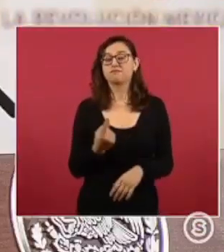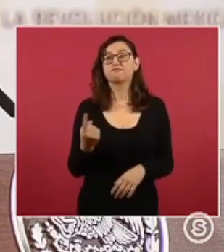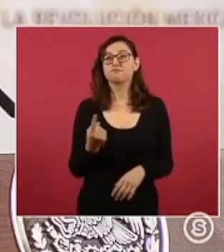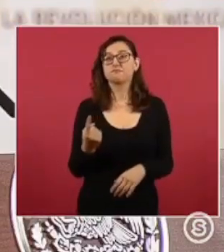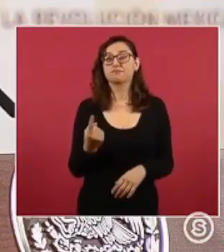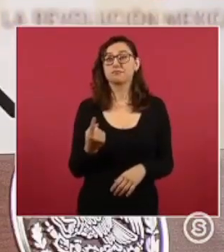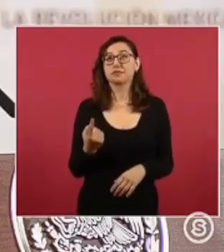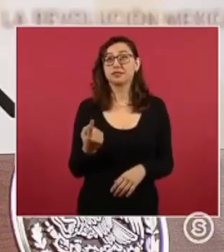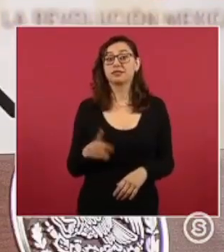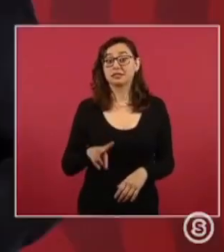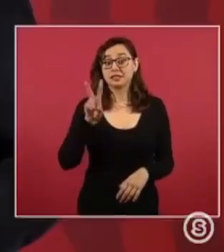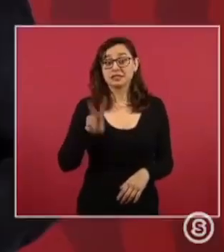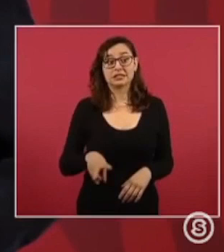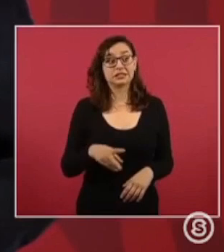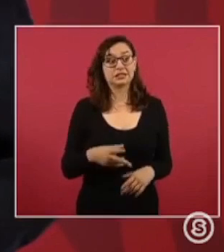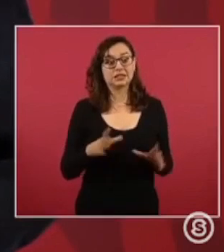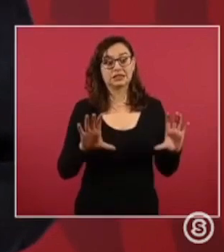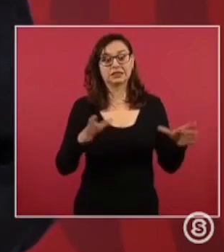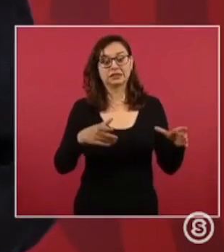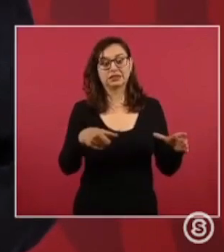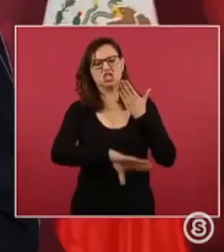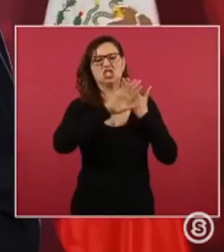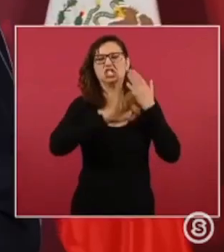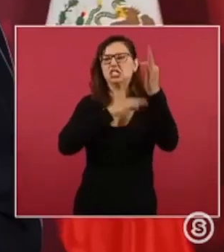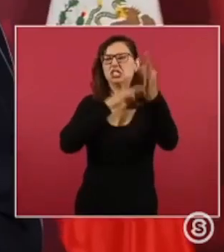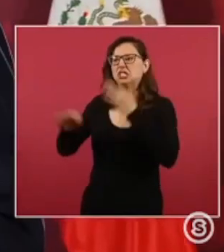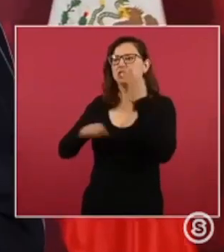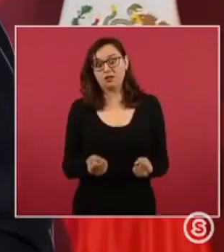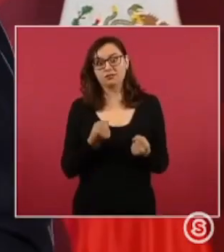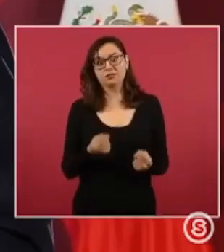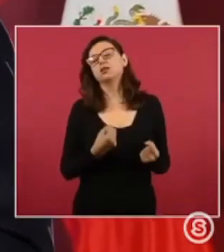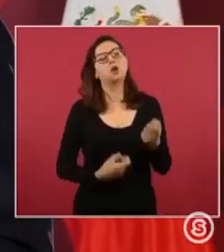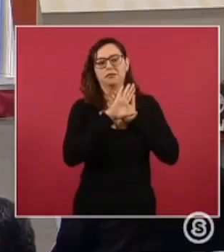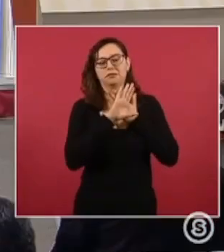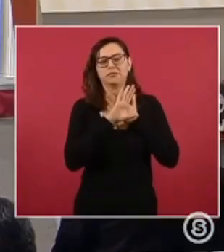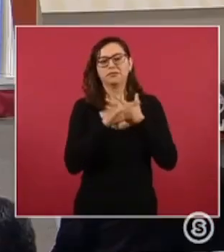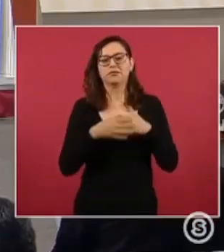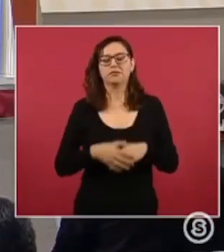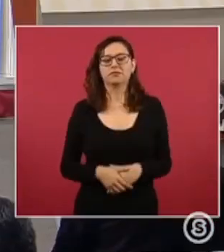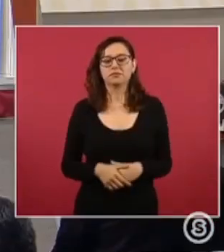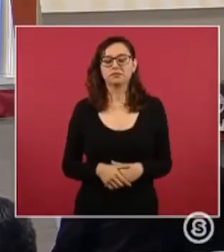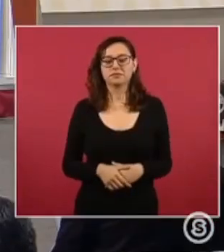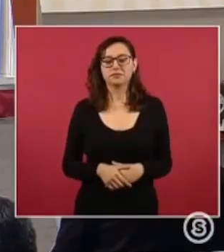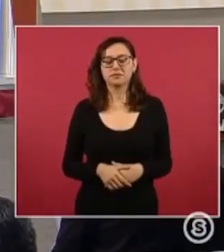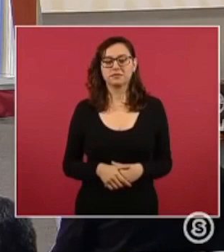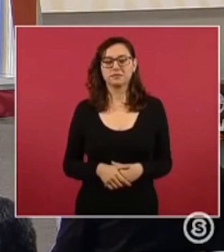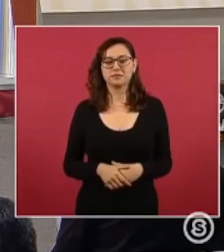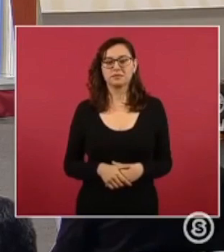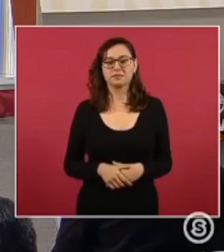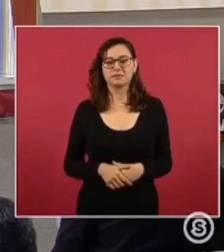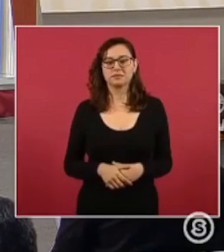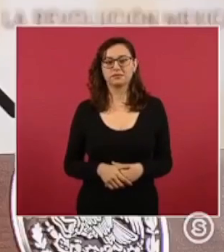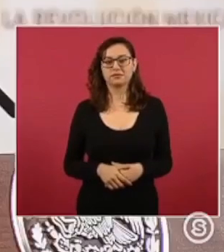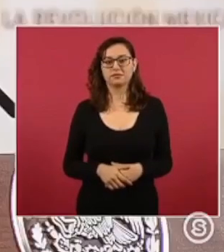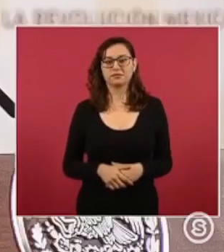está fuerte la campaña en contra. Nada más por un